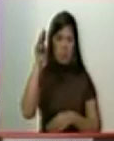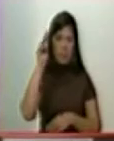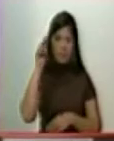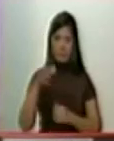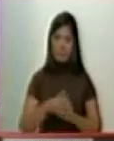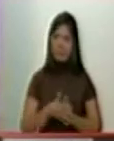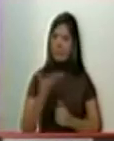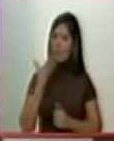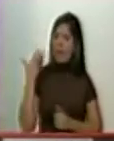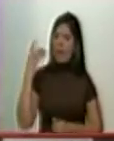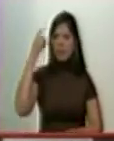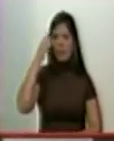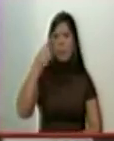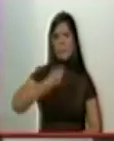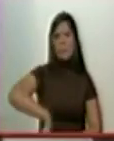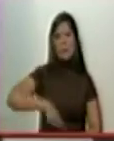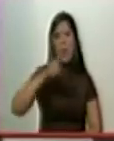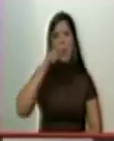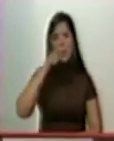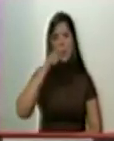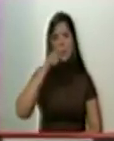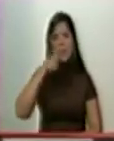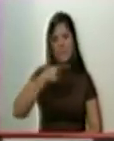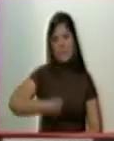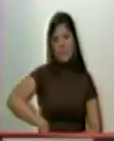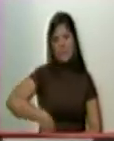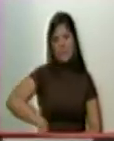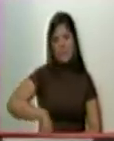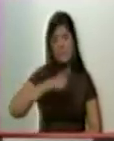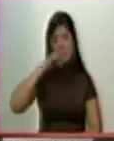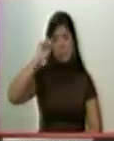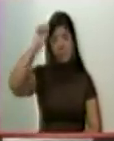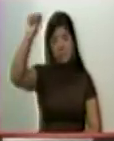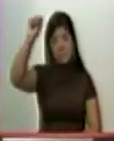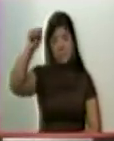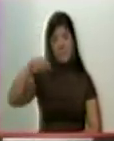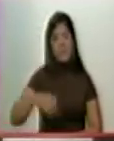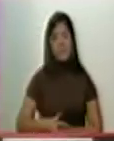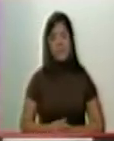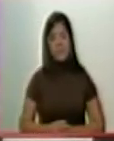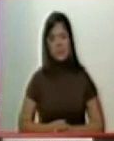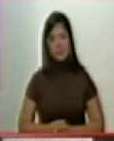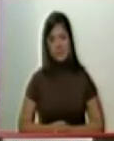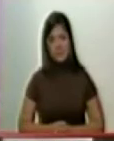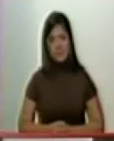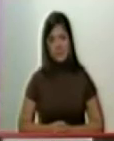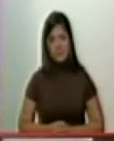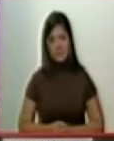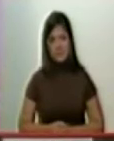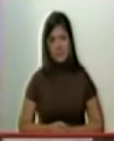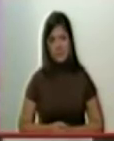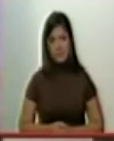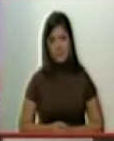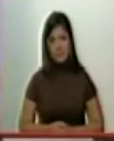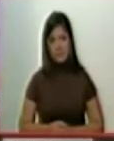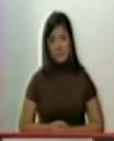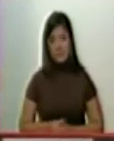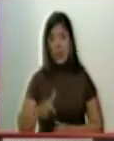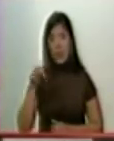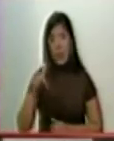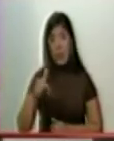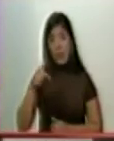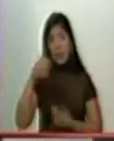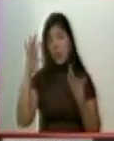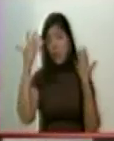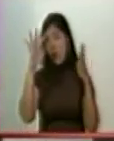Hace pocos días atrás el presidente constitucional, nuestro querido hermano Nicolás Maduro, a quien le enviamos